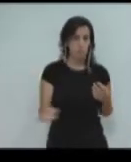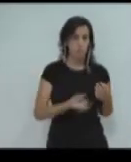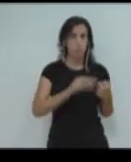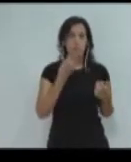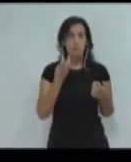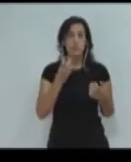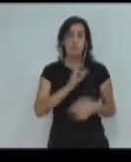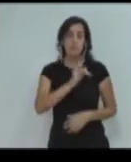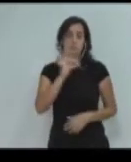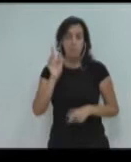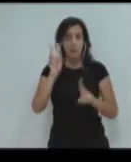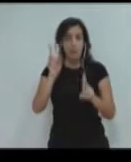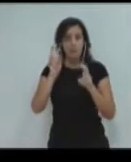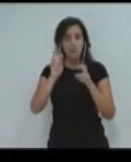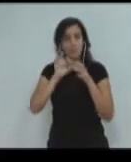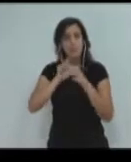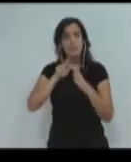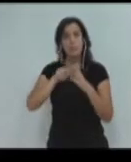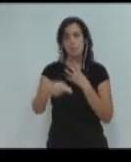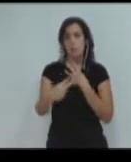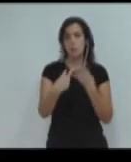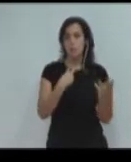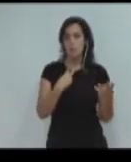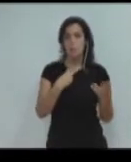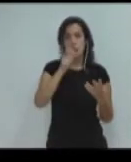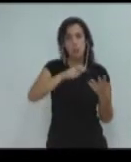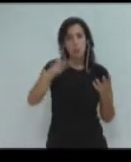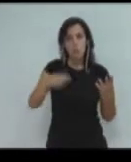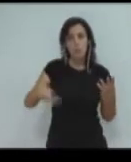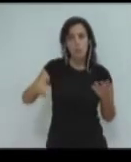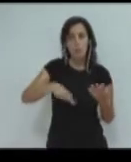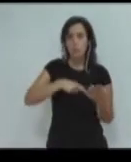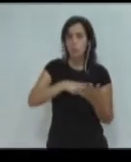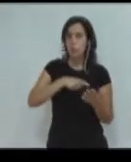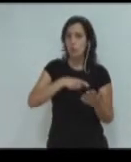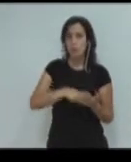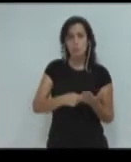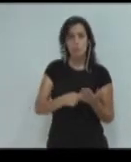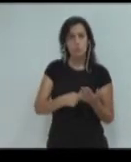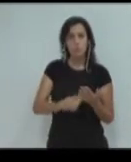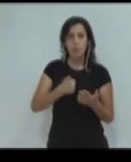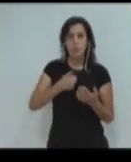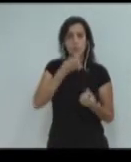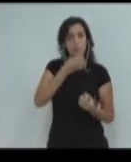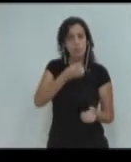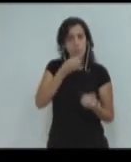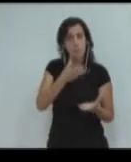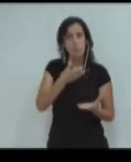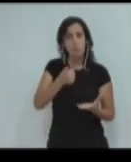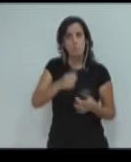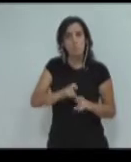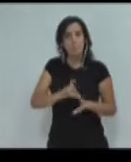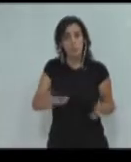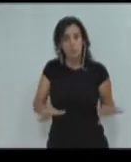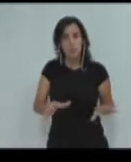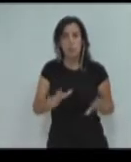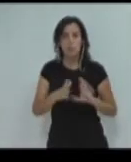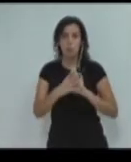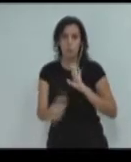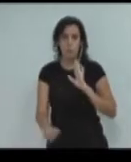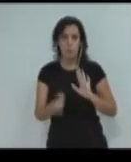esto lo unimos al tema de la transparencia, que cada vez los ciudadanos reclamamos más información, más clara y más comprensible,